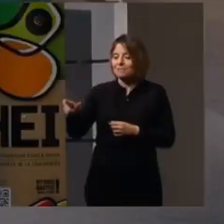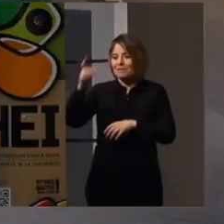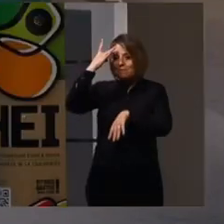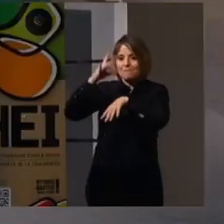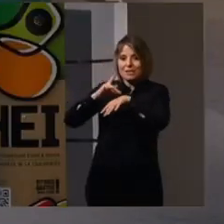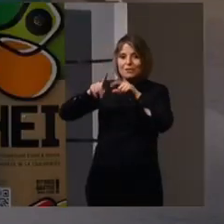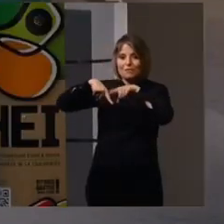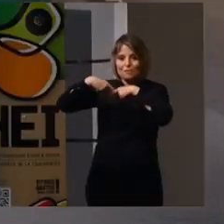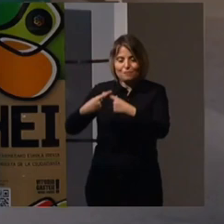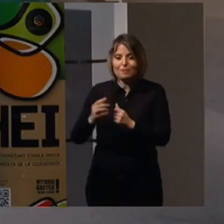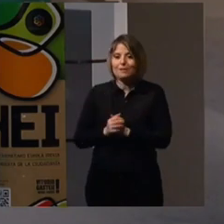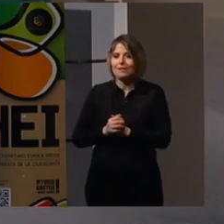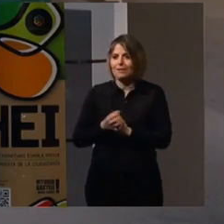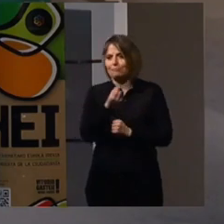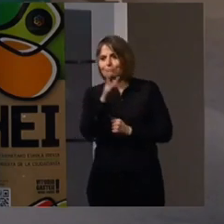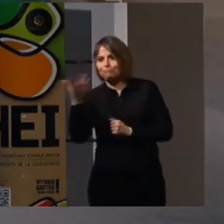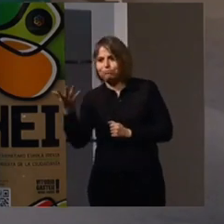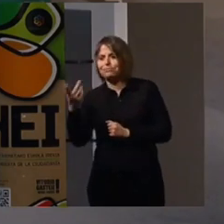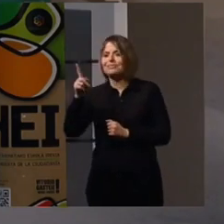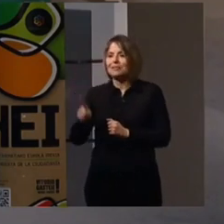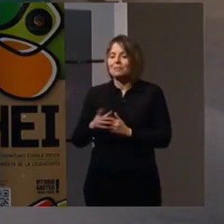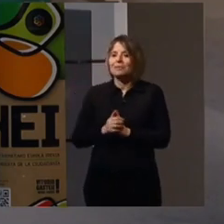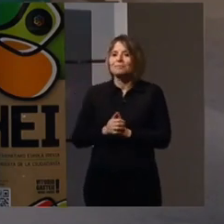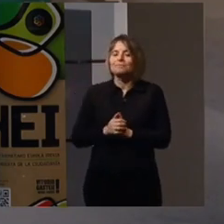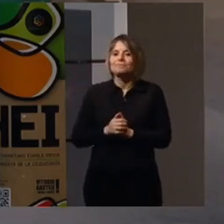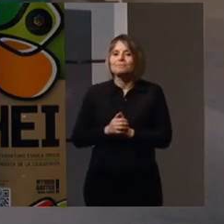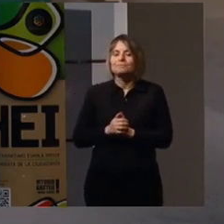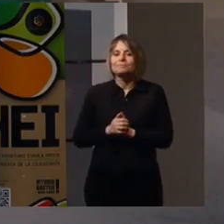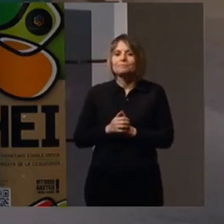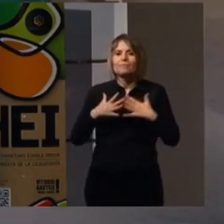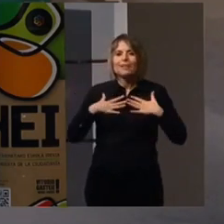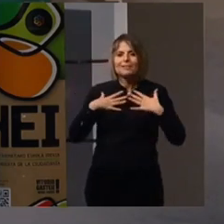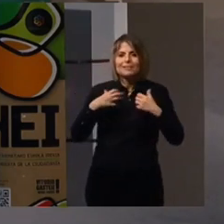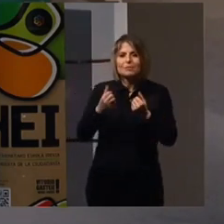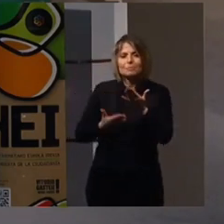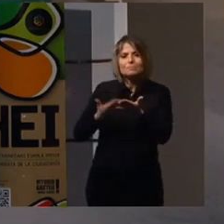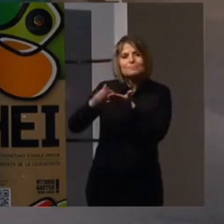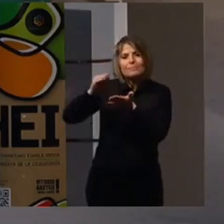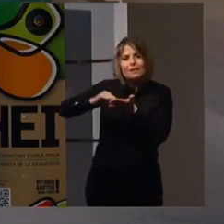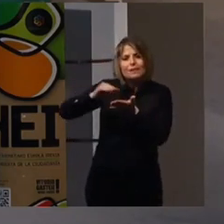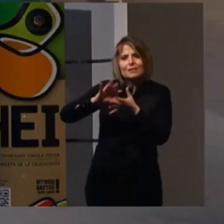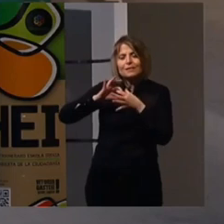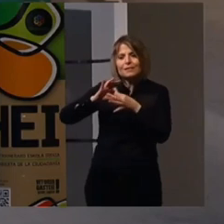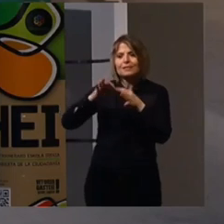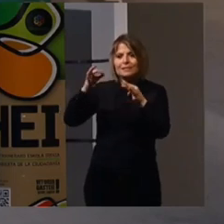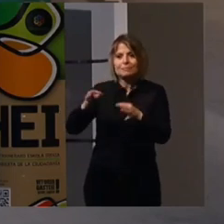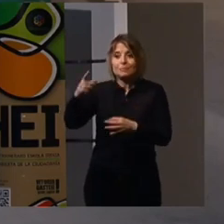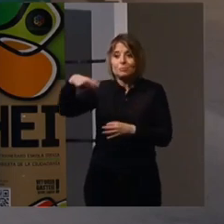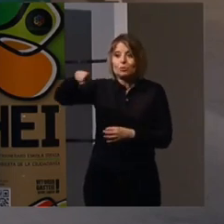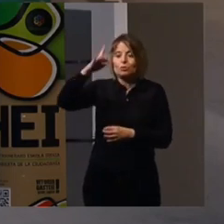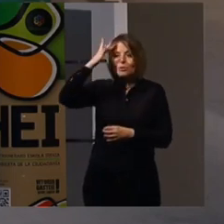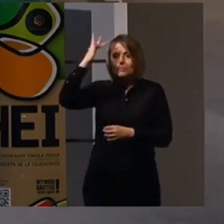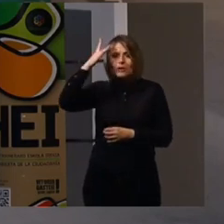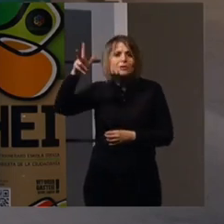da, beste gauza askoren artean, eta azaroan osasuneko estatu idazkari izendatu zuten. Así que